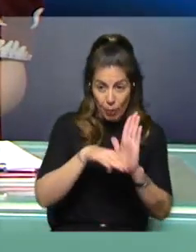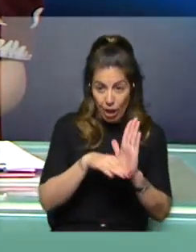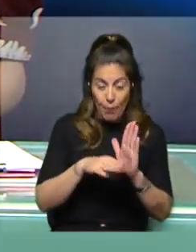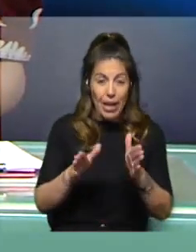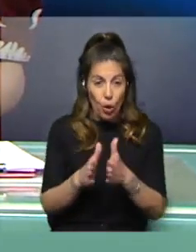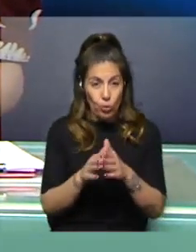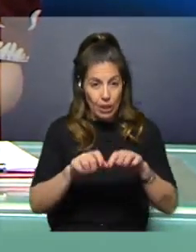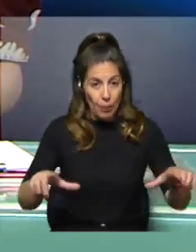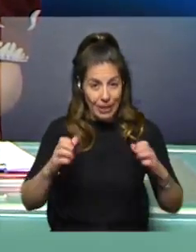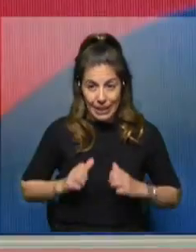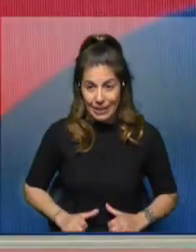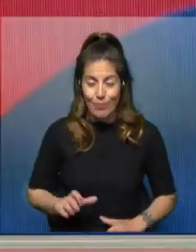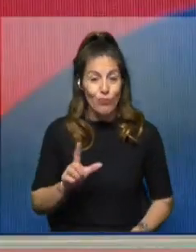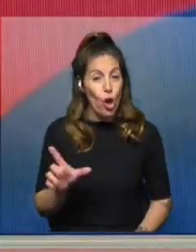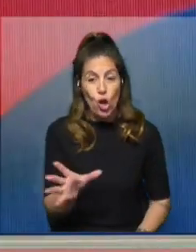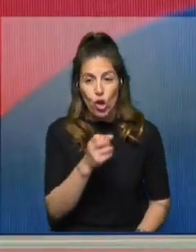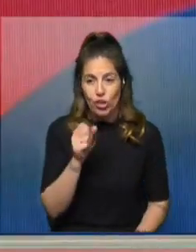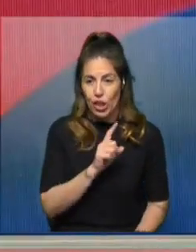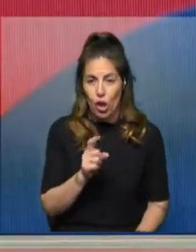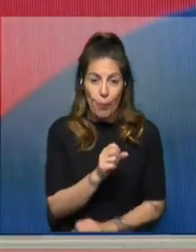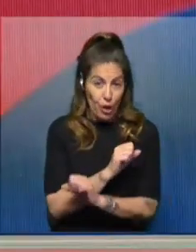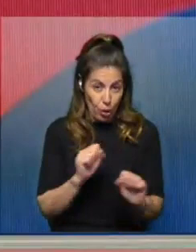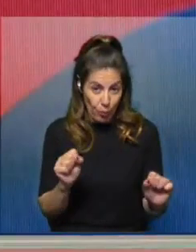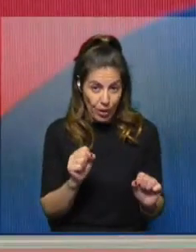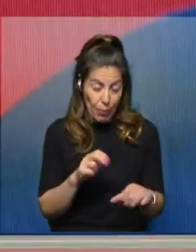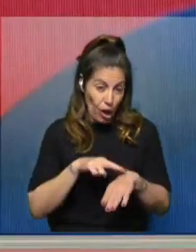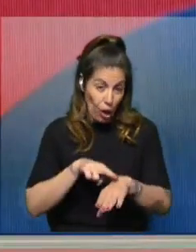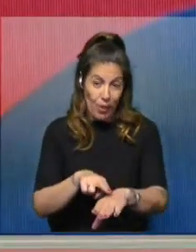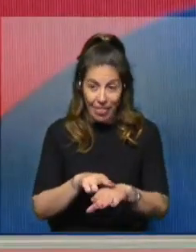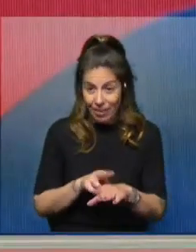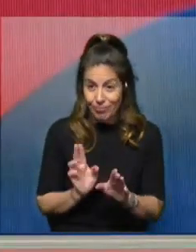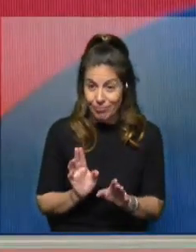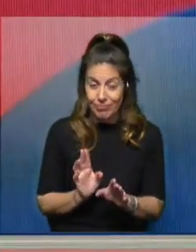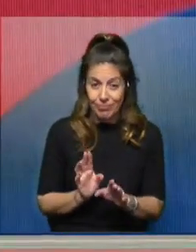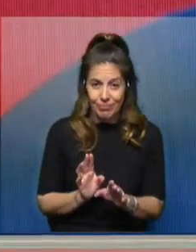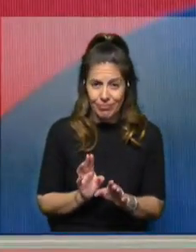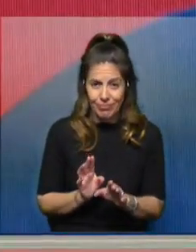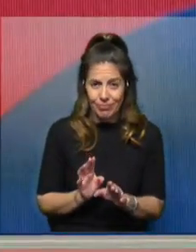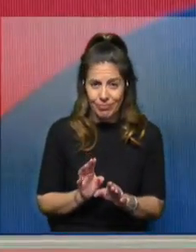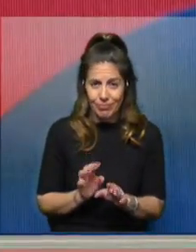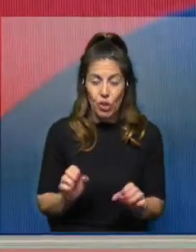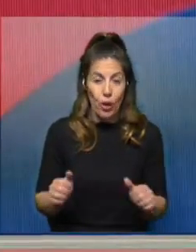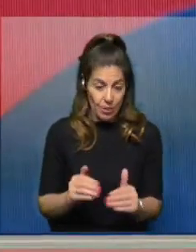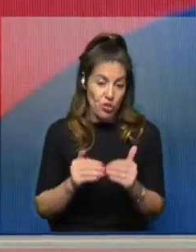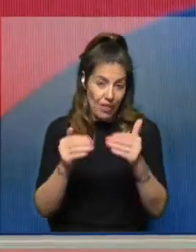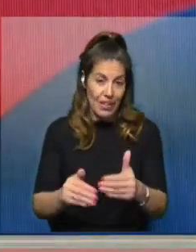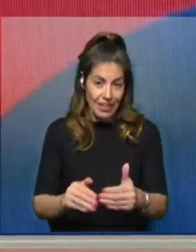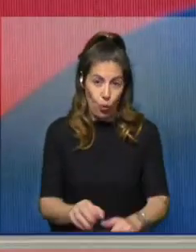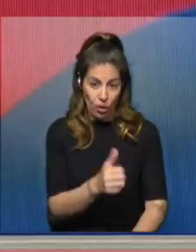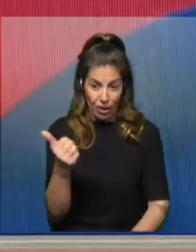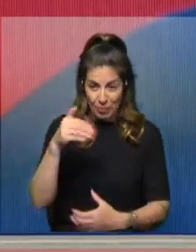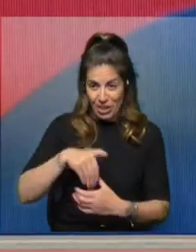o...? No lo encontré, pero lo podemos sugerir. Lo llevamos adelante cuando ganemos las